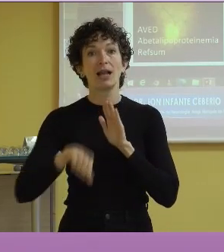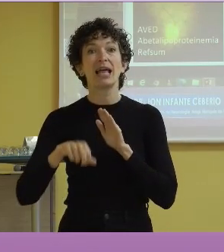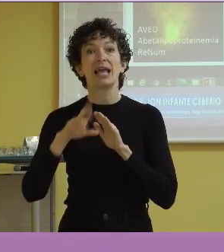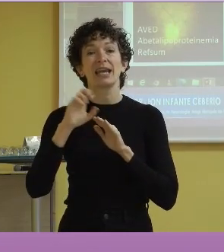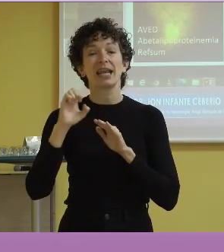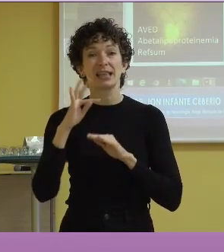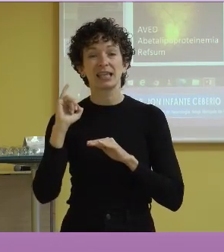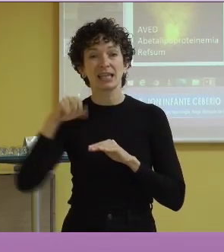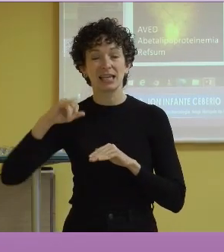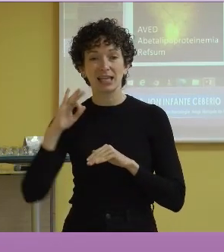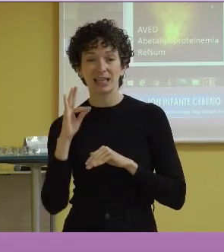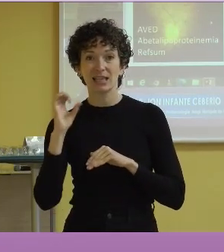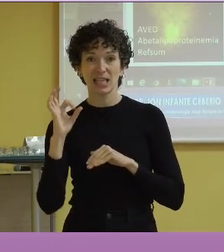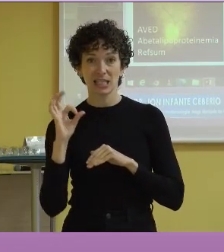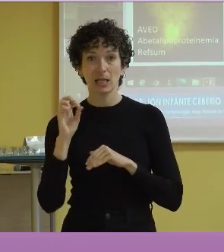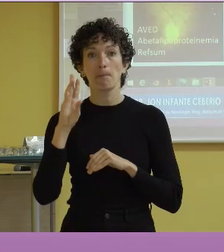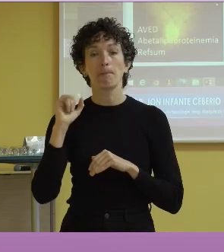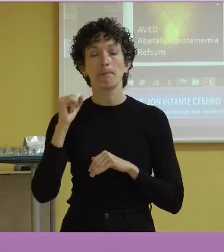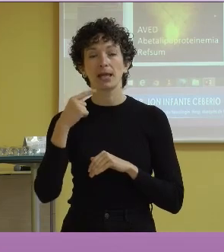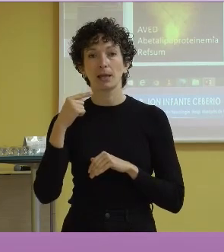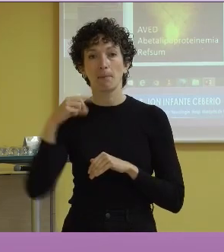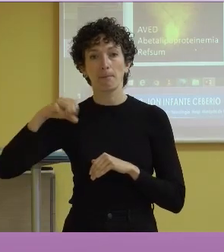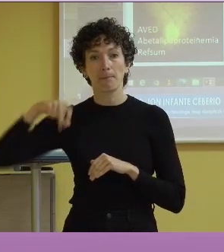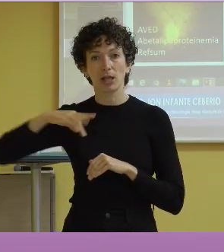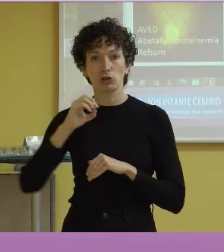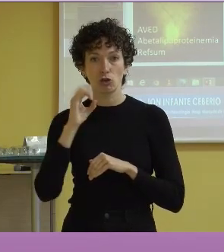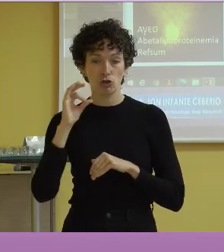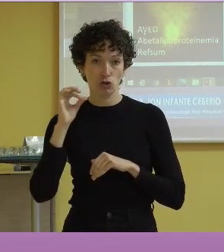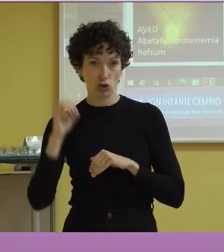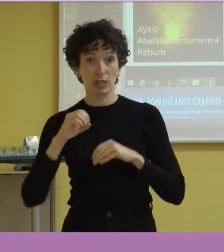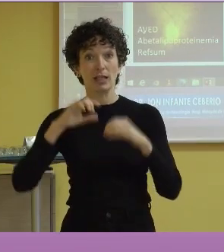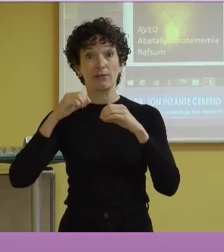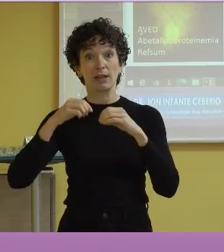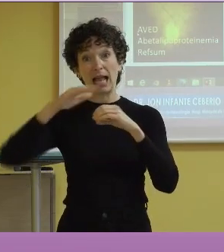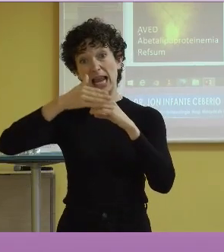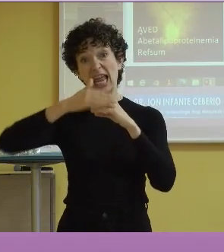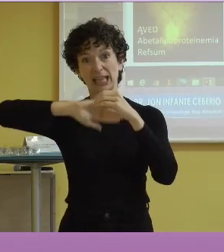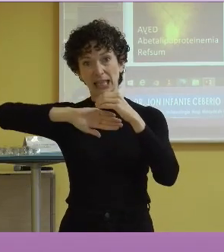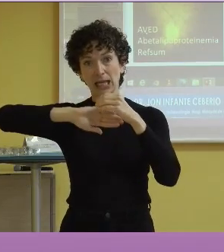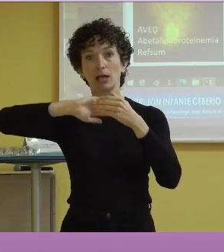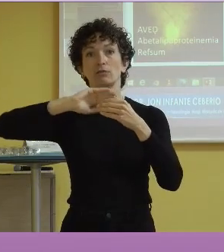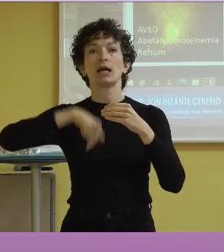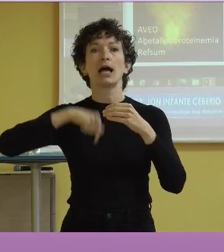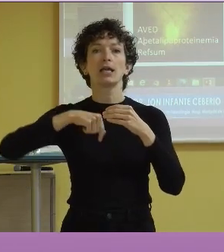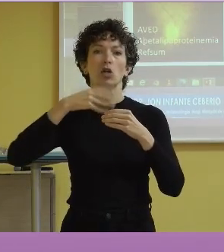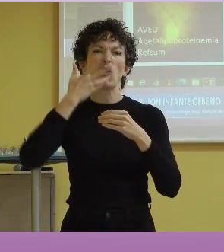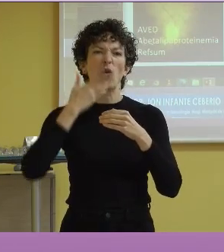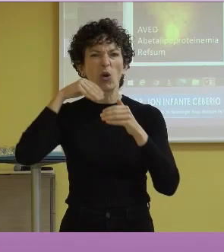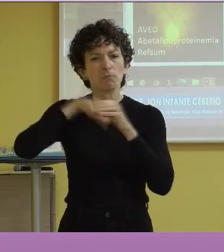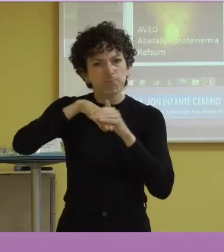es un depósito de un material pigmentario en la periferia de la retina. Esto lo vemos en la ataxia con déficit de vitamina E,